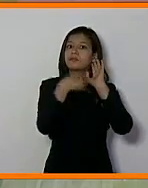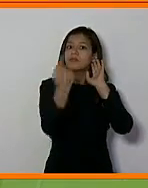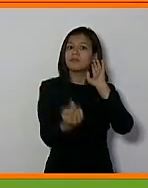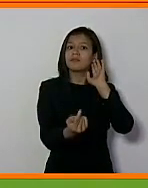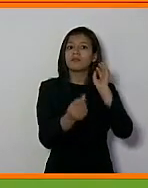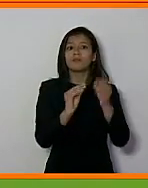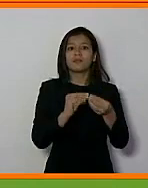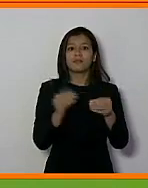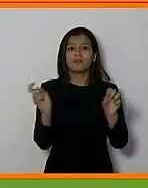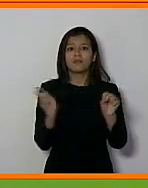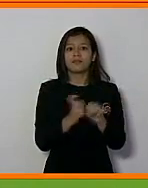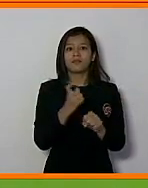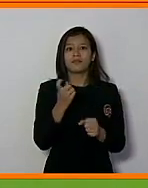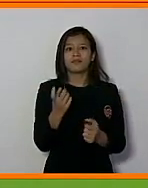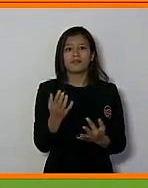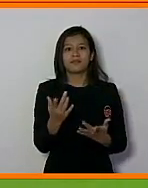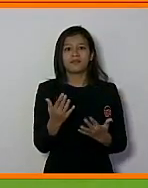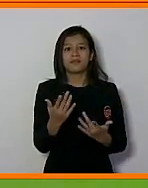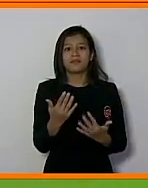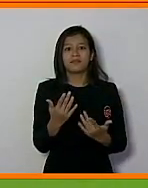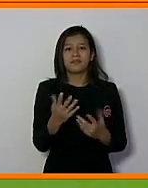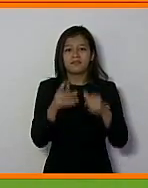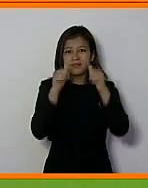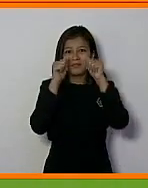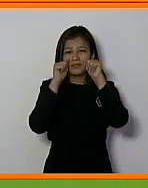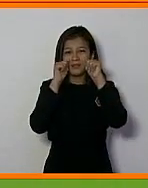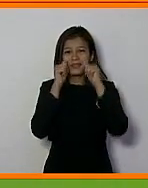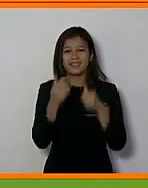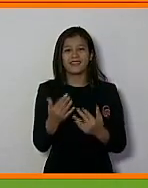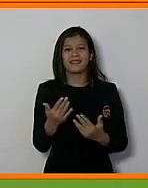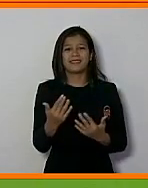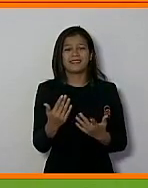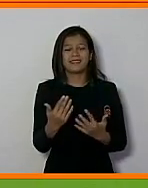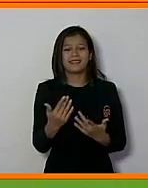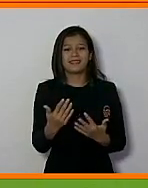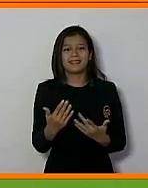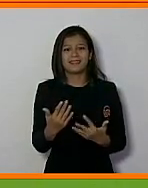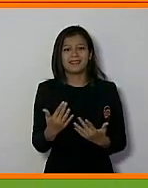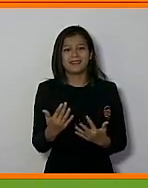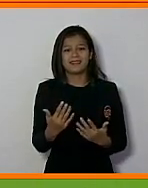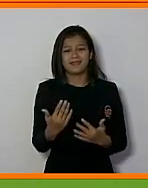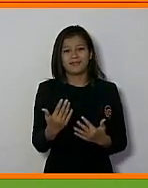número favorecido es, atentos,